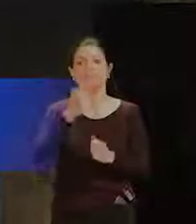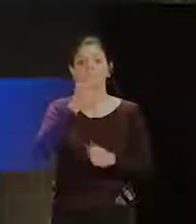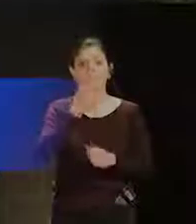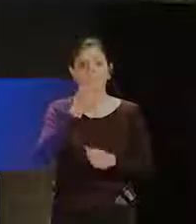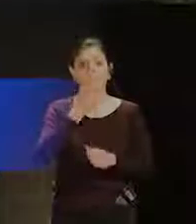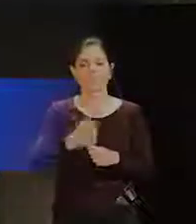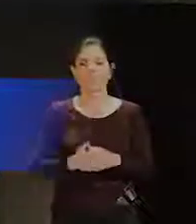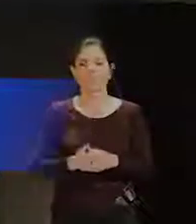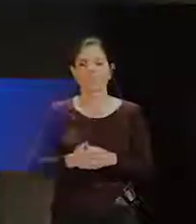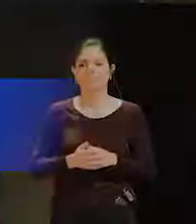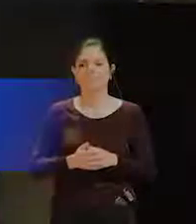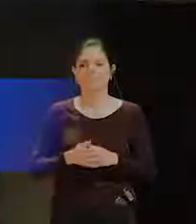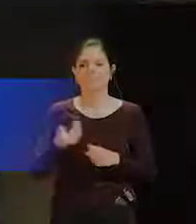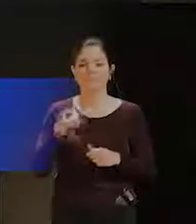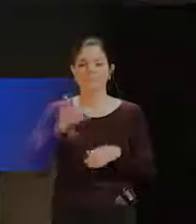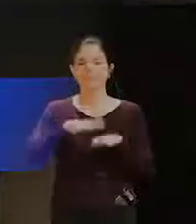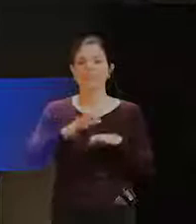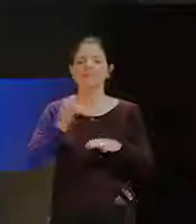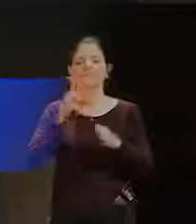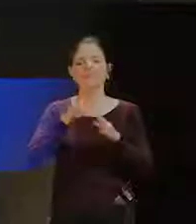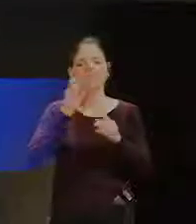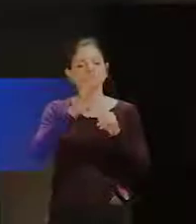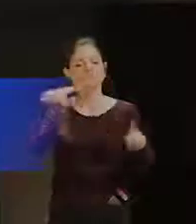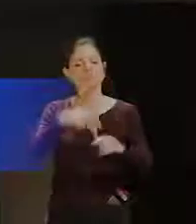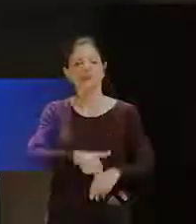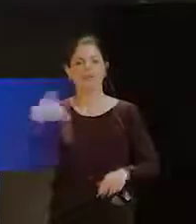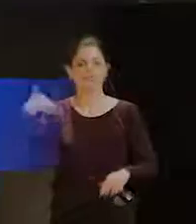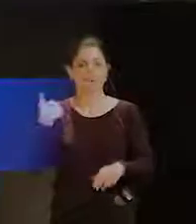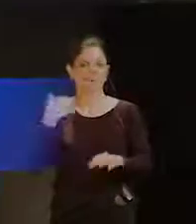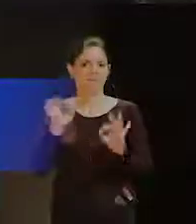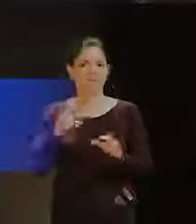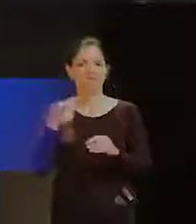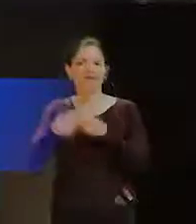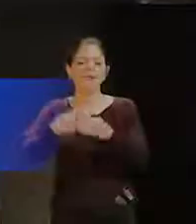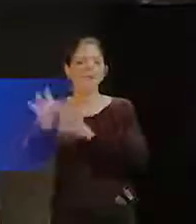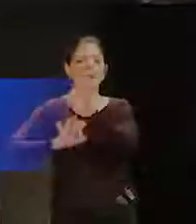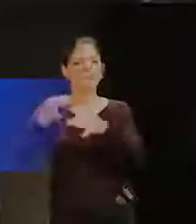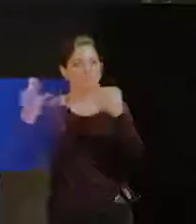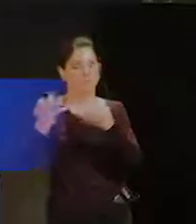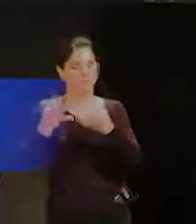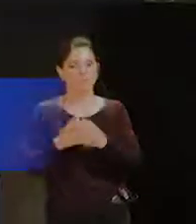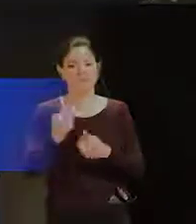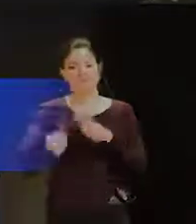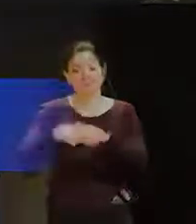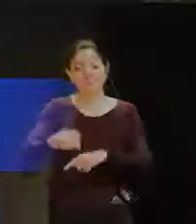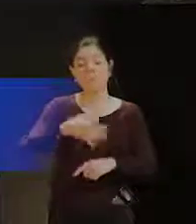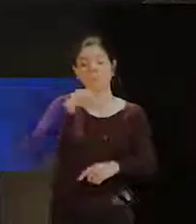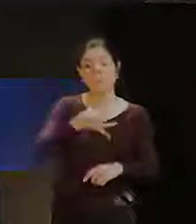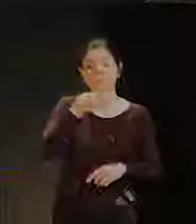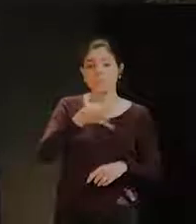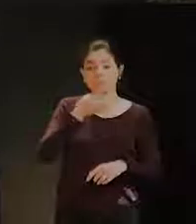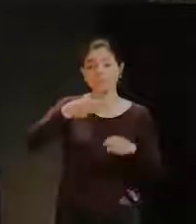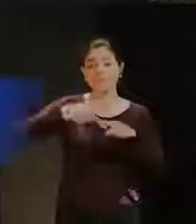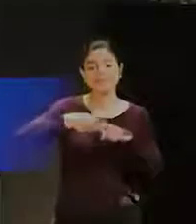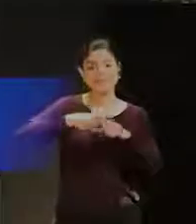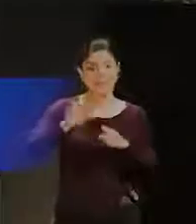británico, y va a dar, digamos, una visión bastante general sobre lo que hace esta organización. Luego esta tarde, en